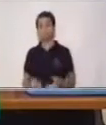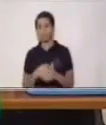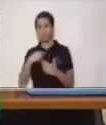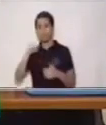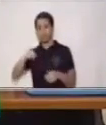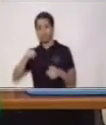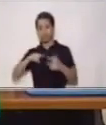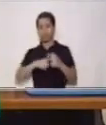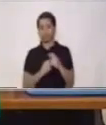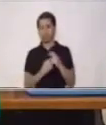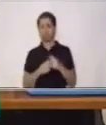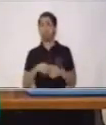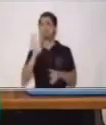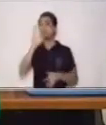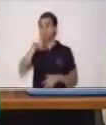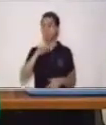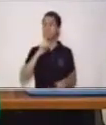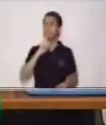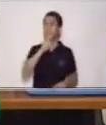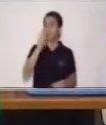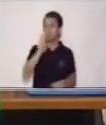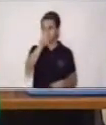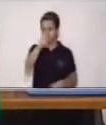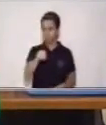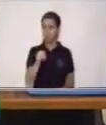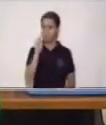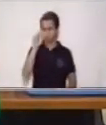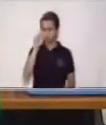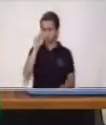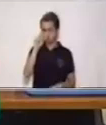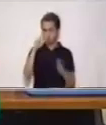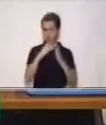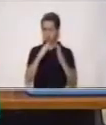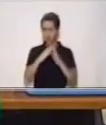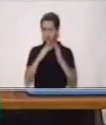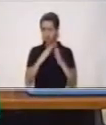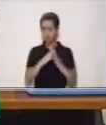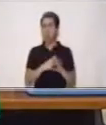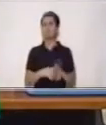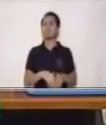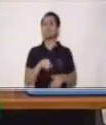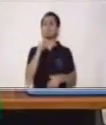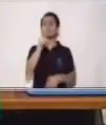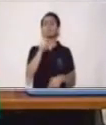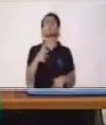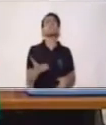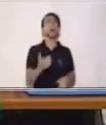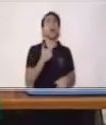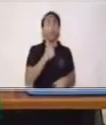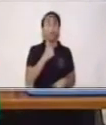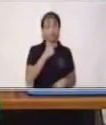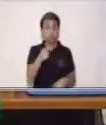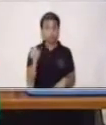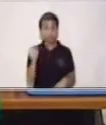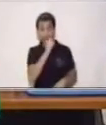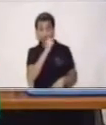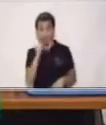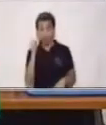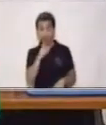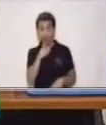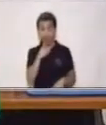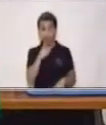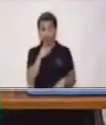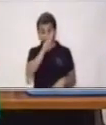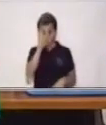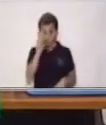vamos a preguntar. Ustedes ahí en casita me podrán contestar, ¿a quiénes les gusta cantar? Podríamos